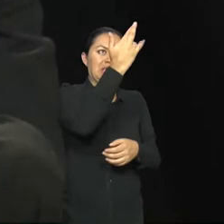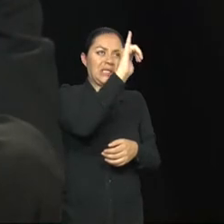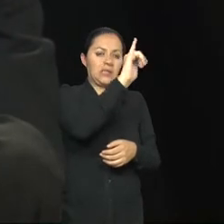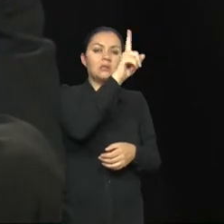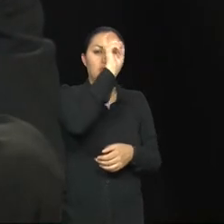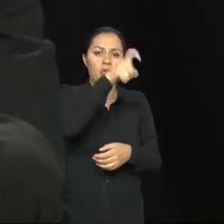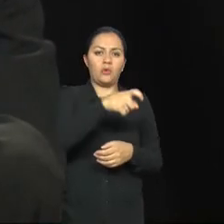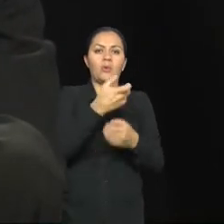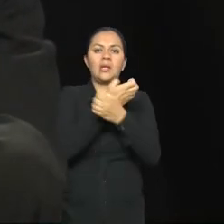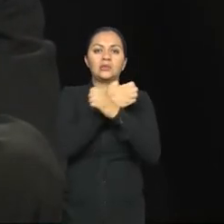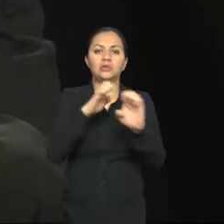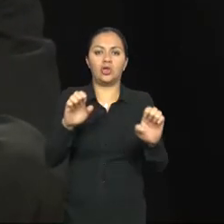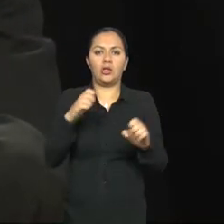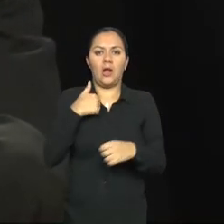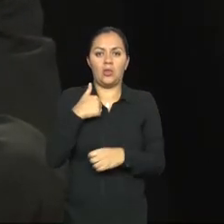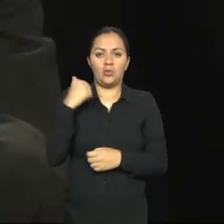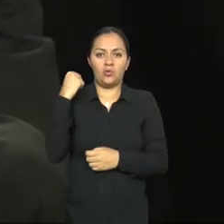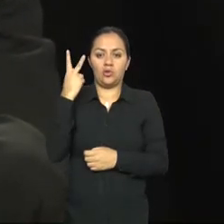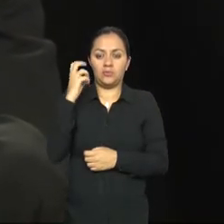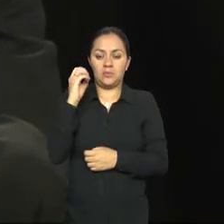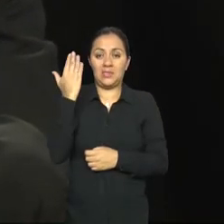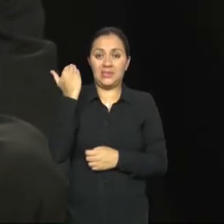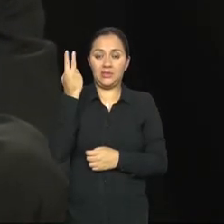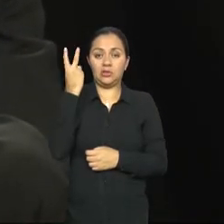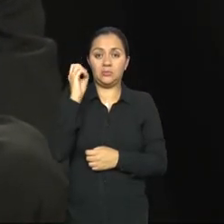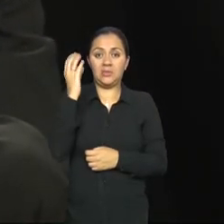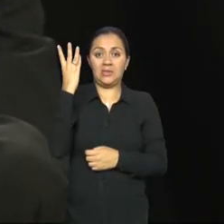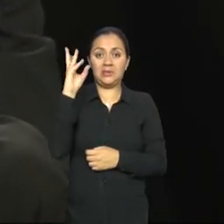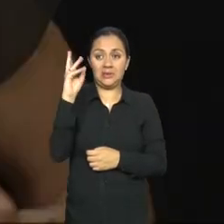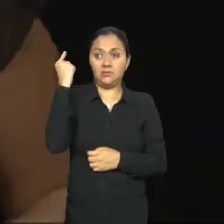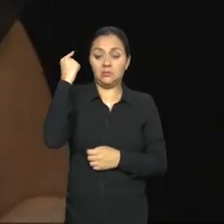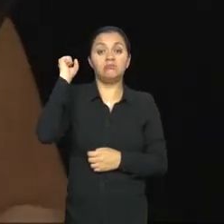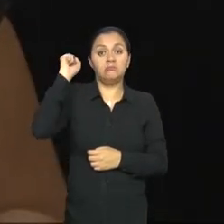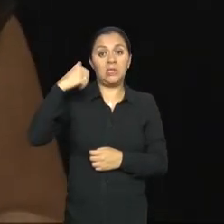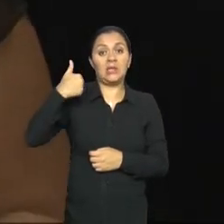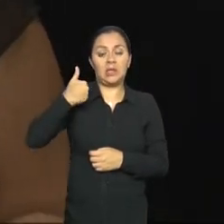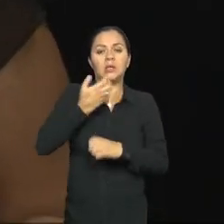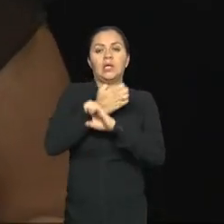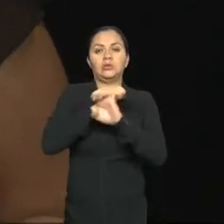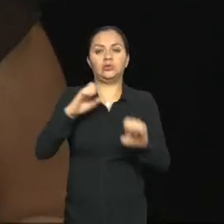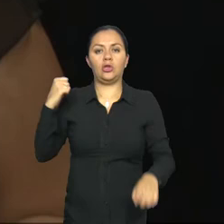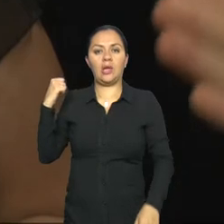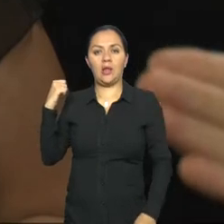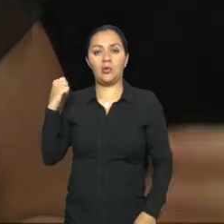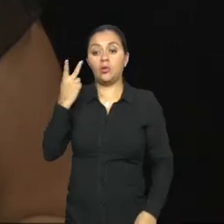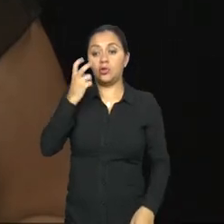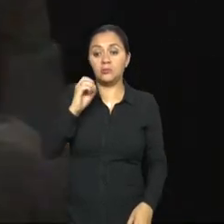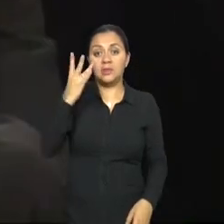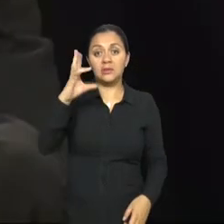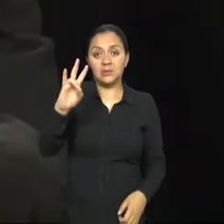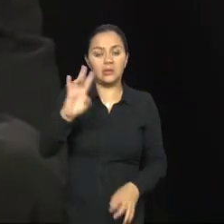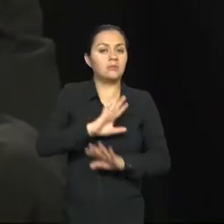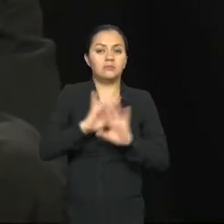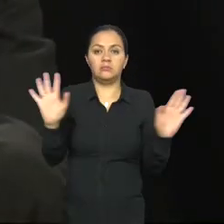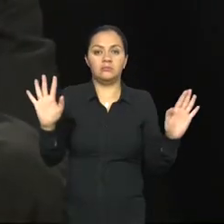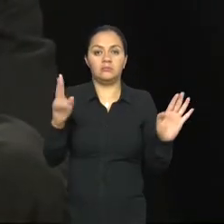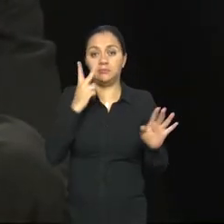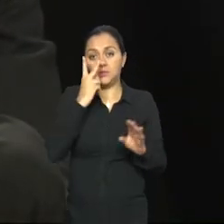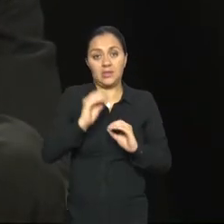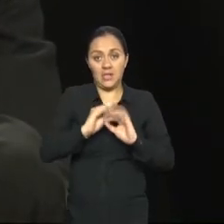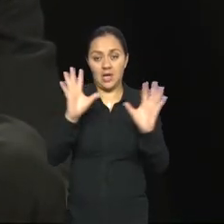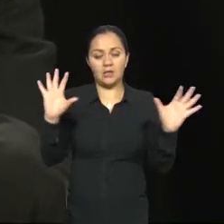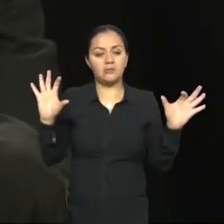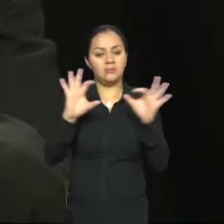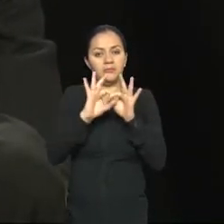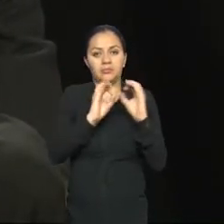años anteriores que sí existía, es decir, 2015, 2016. Anteriores. Te exoneran y el 2017 no tendrías la exoneración del impuesto ambiental.